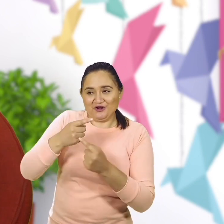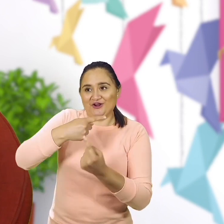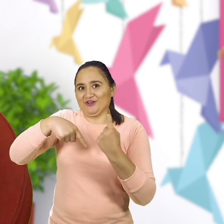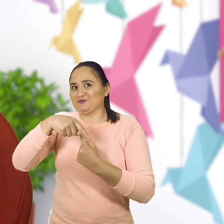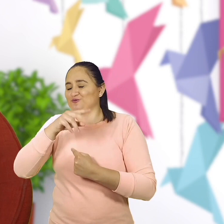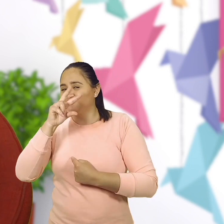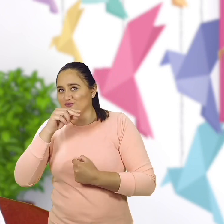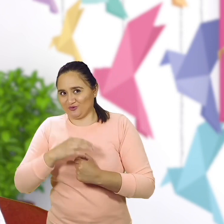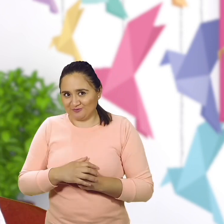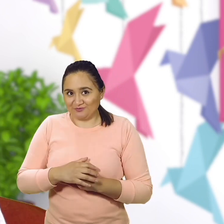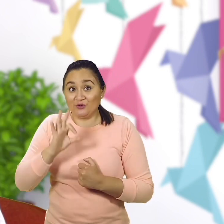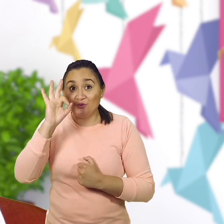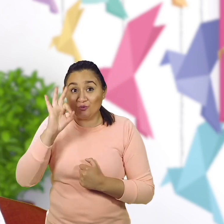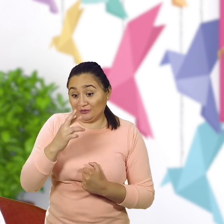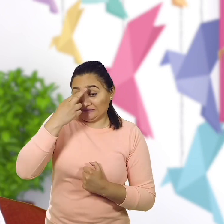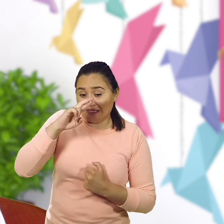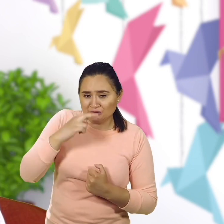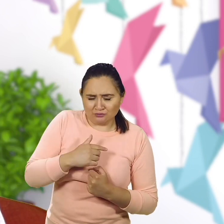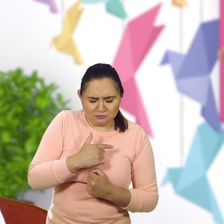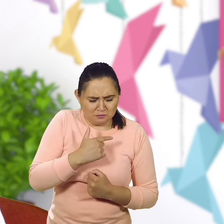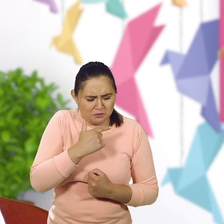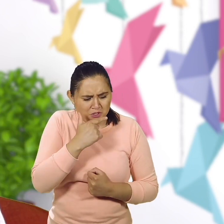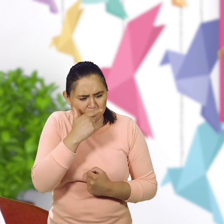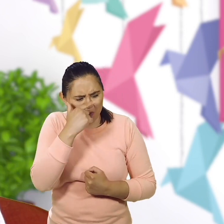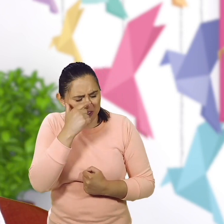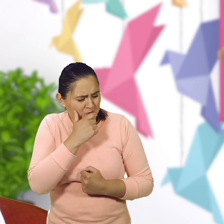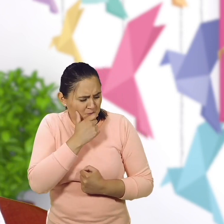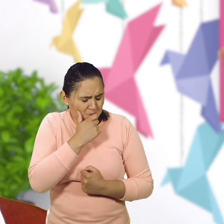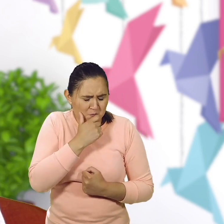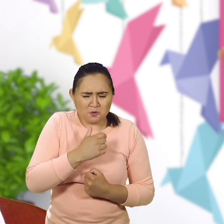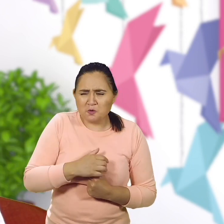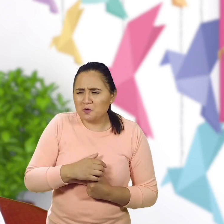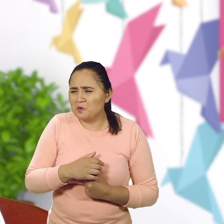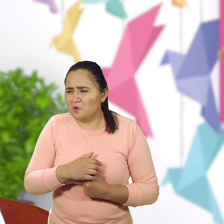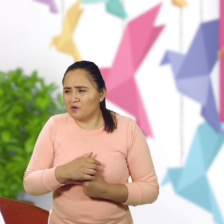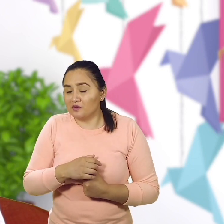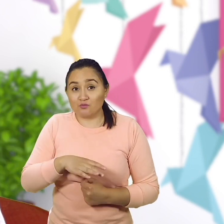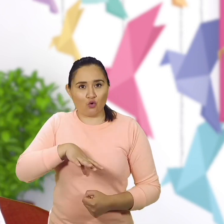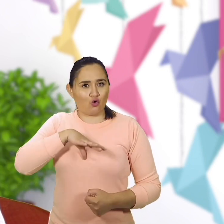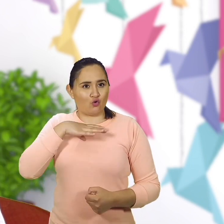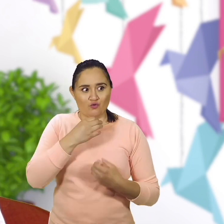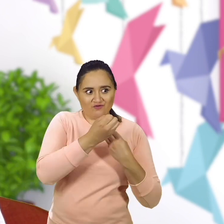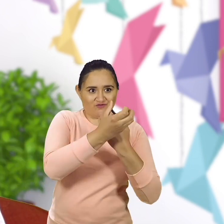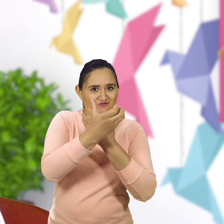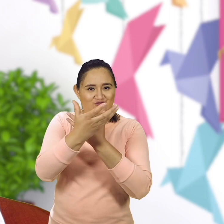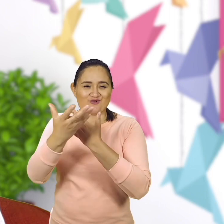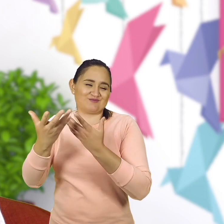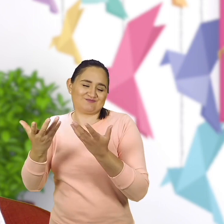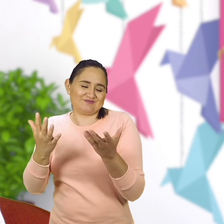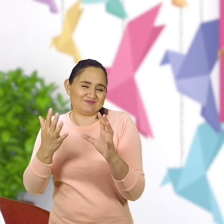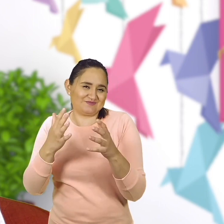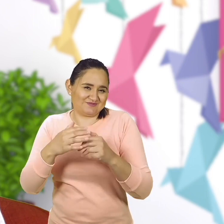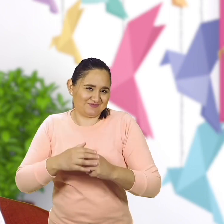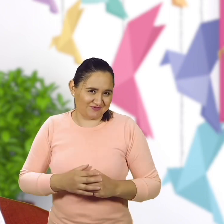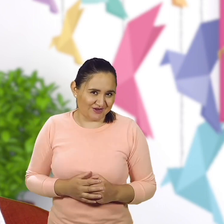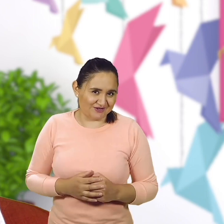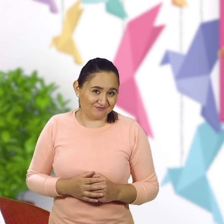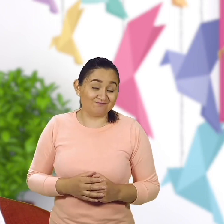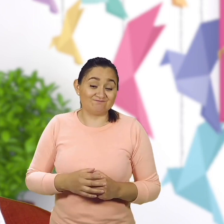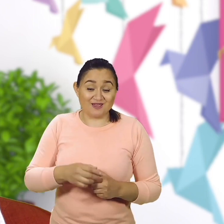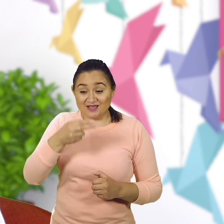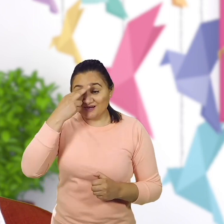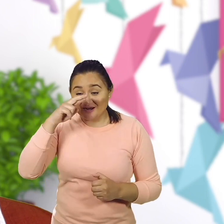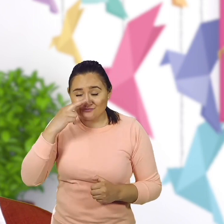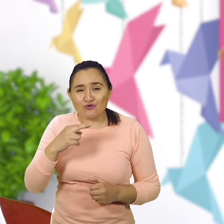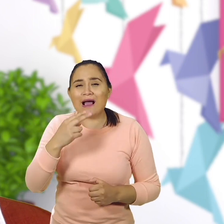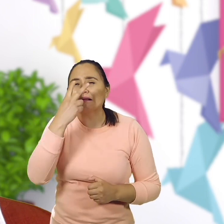para recuperarlos. El ratón sentía mucha vergüenza de andar sin sus lentes, pero por orgullo no le dijo a nadie que sin ellos no podía